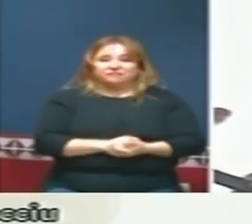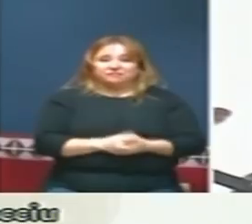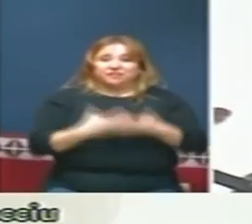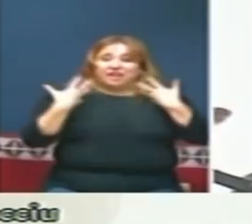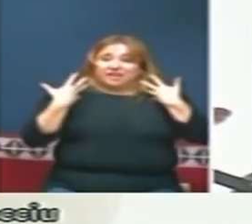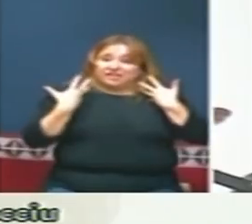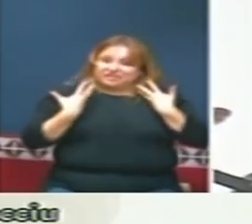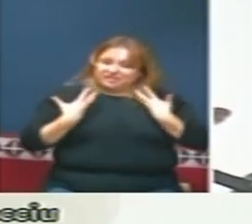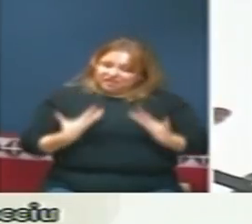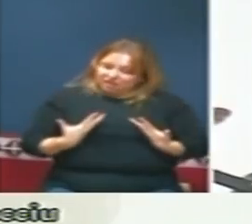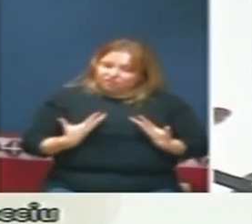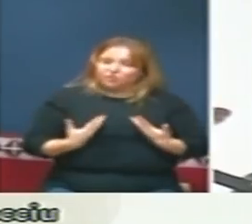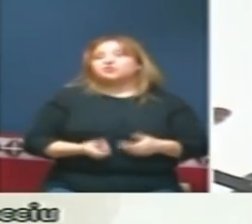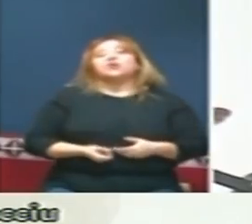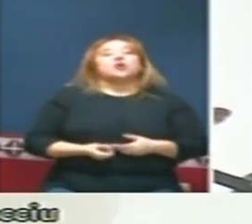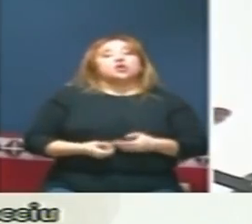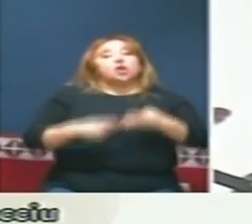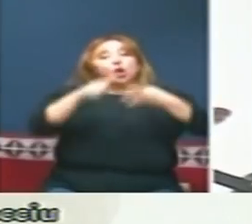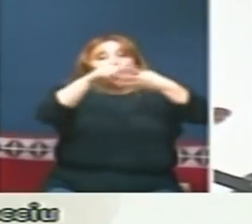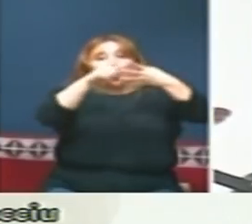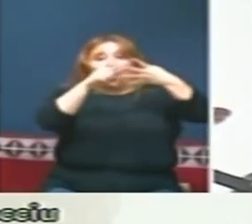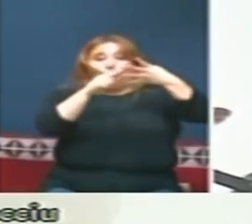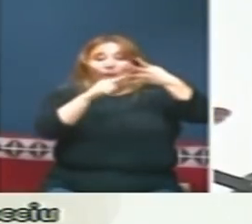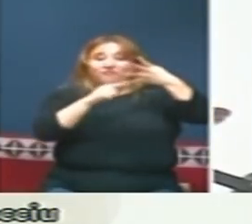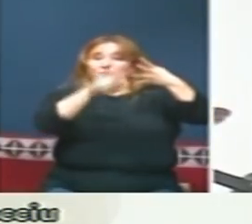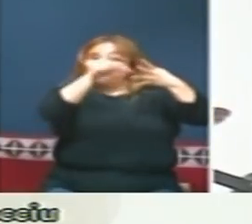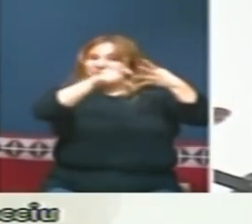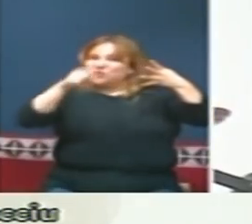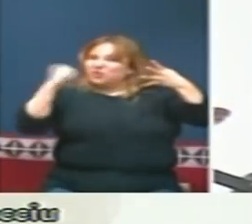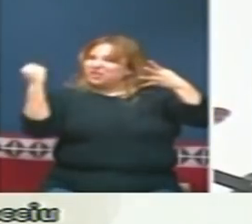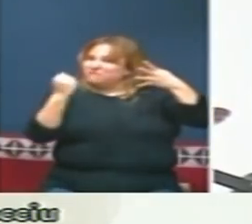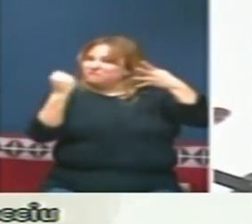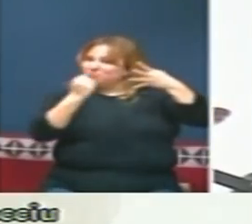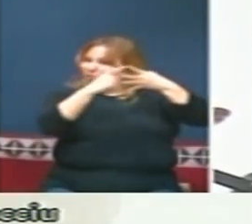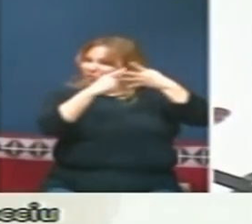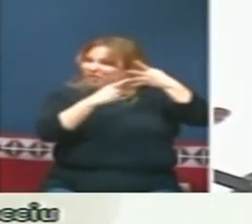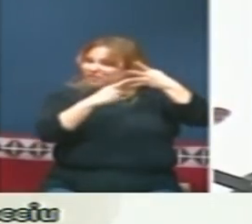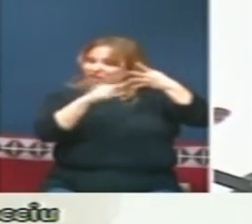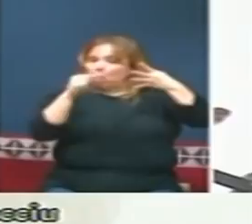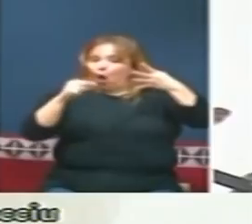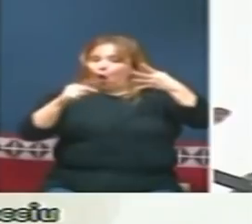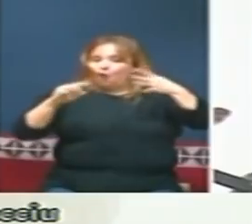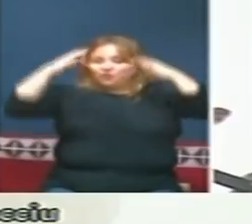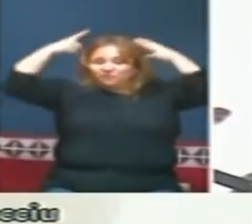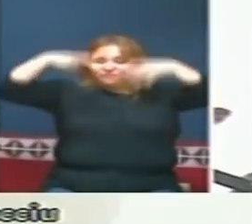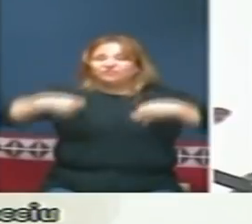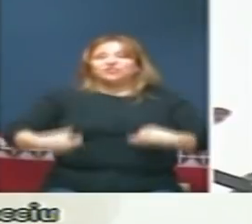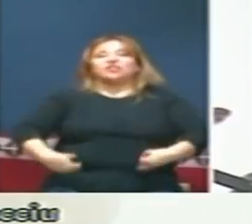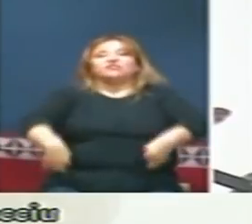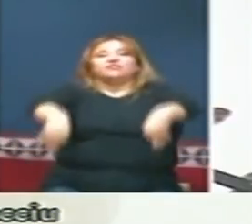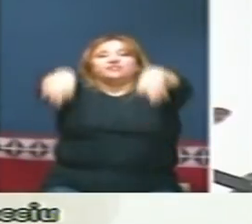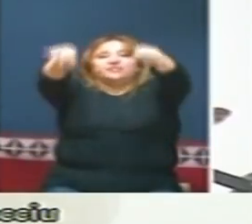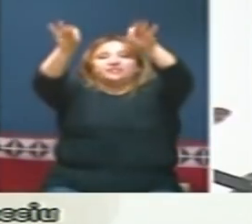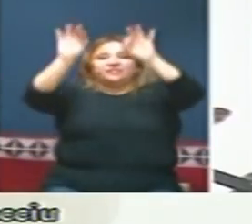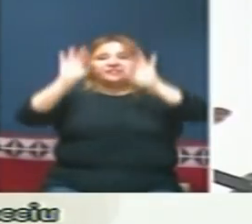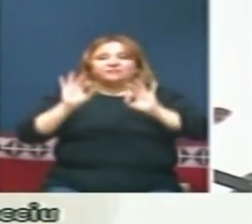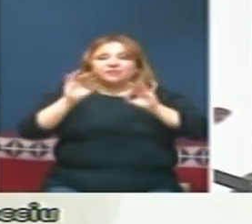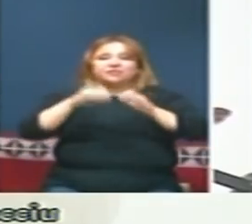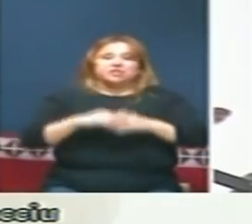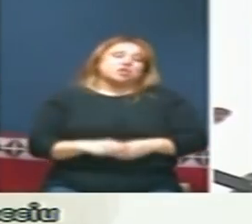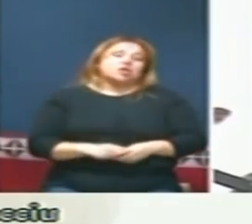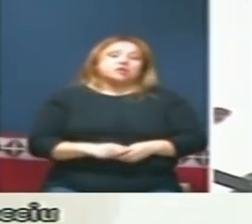cansancios. Los cuatro mártires de esta diócesis, a quienes hoy contemplamos en su beatitud,